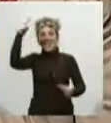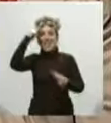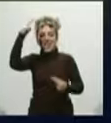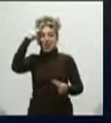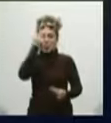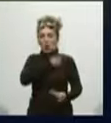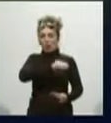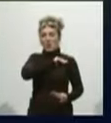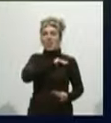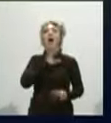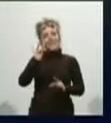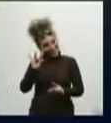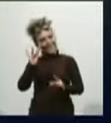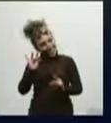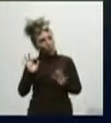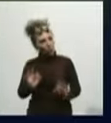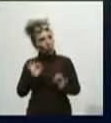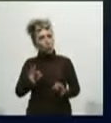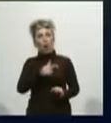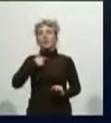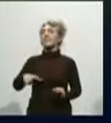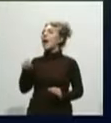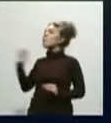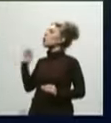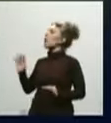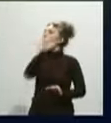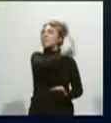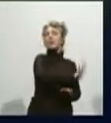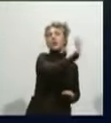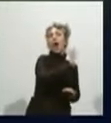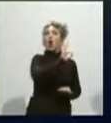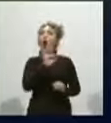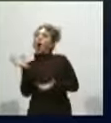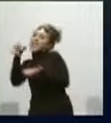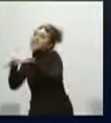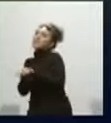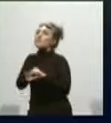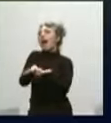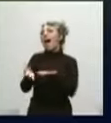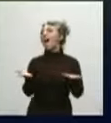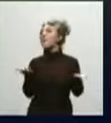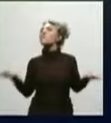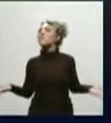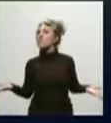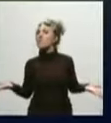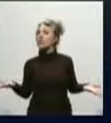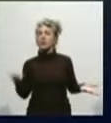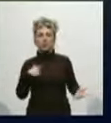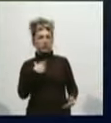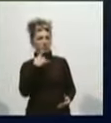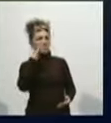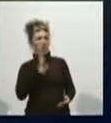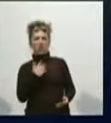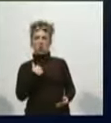Dice, sí, de ahí, somos de ahí. Y el chino seguía preguntando, ¿es España peninsular o España insular? Y él mosqueado, dice, mira que te conozco de